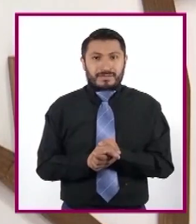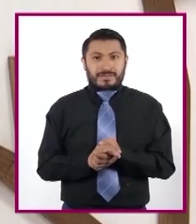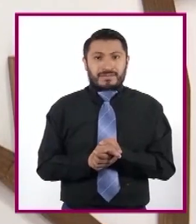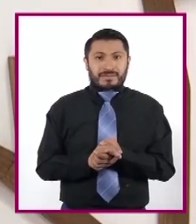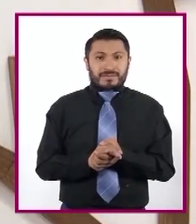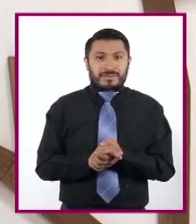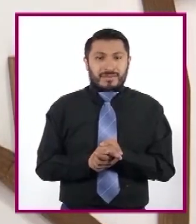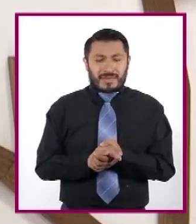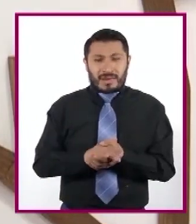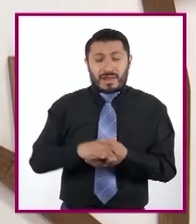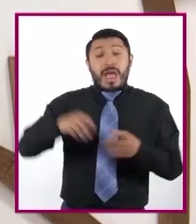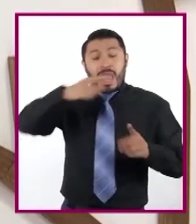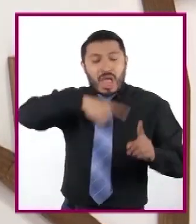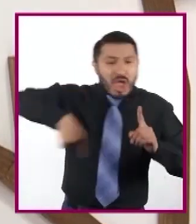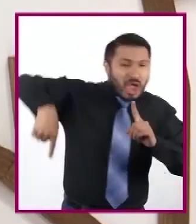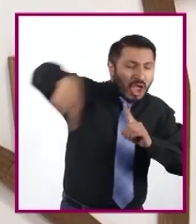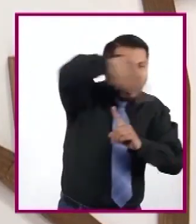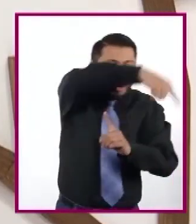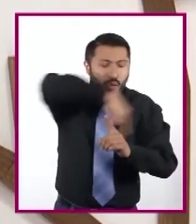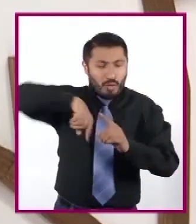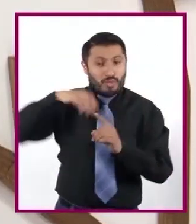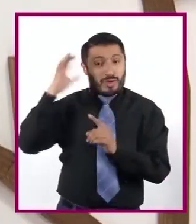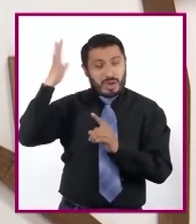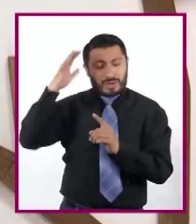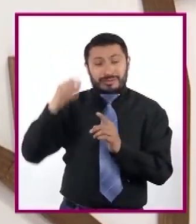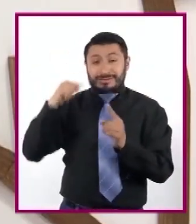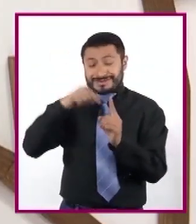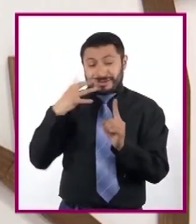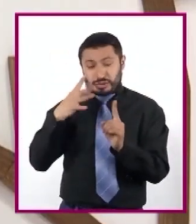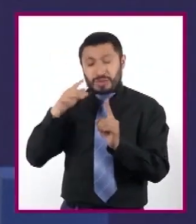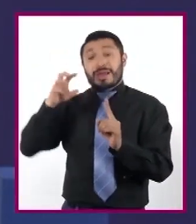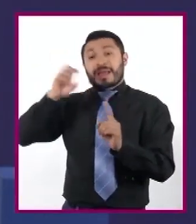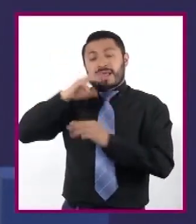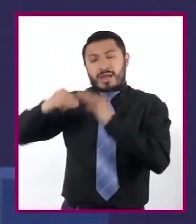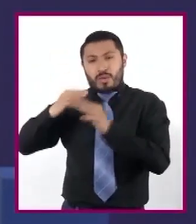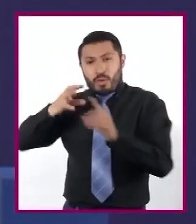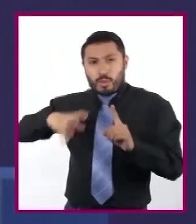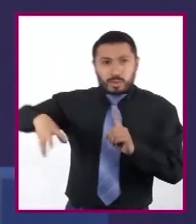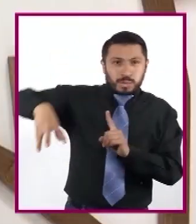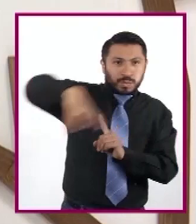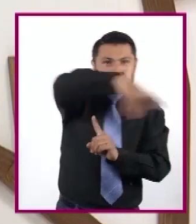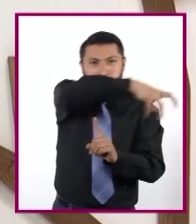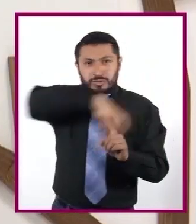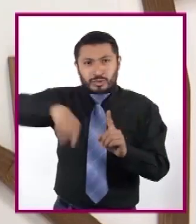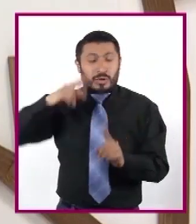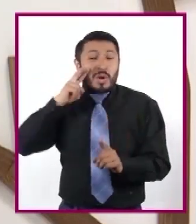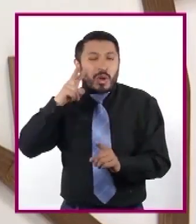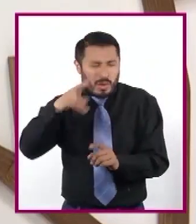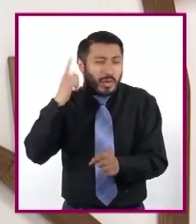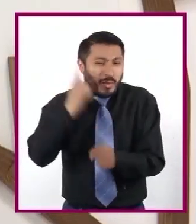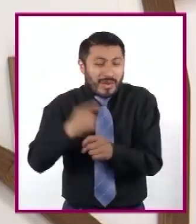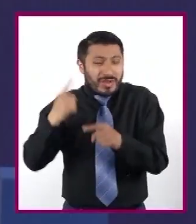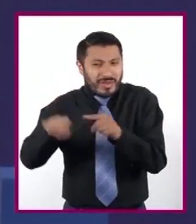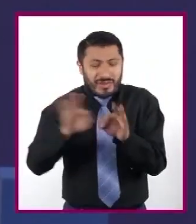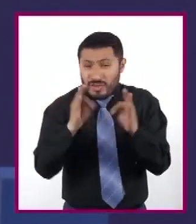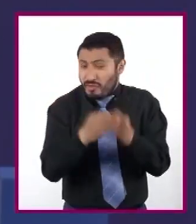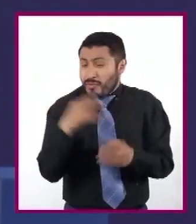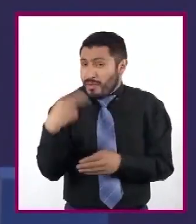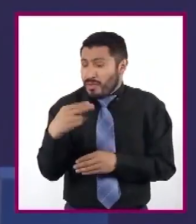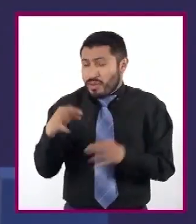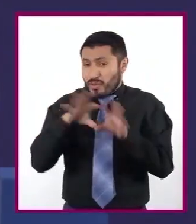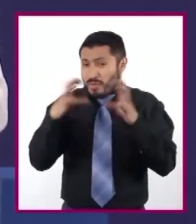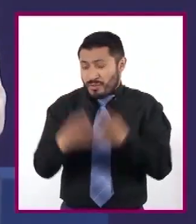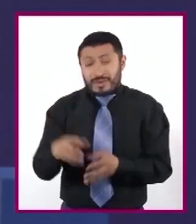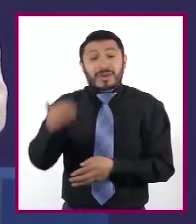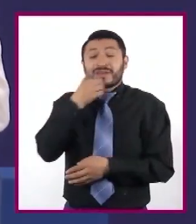¿Pudieron identificar las diversas formas que se usaron para nombrar a la Tierra? ¿Me puedes decir cuáles fueron, Leslie? Claro que sí,